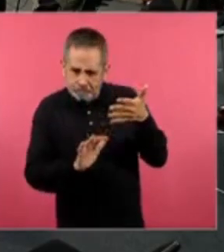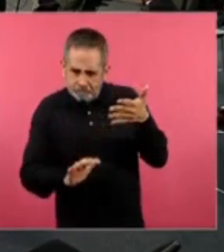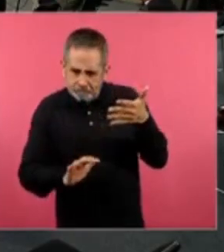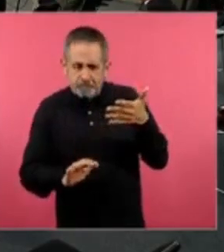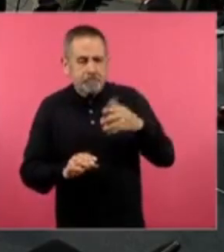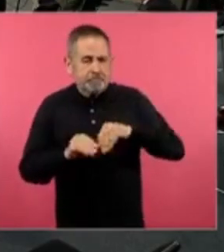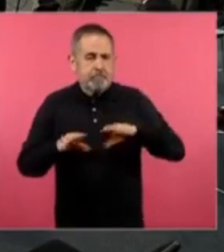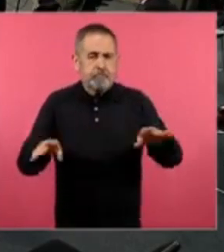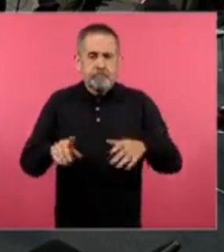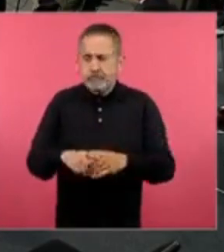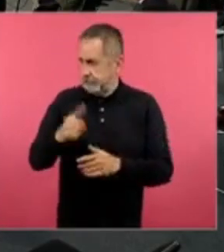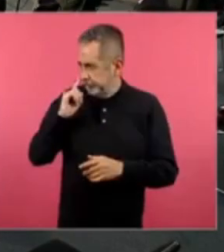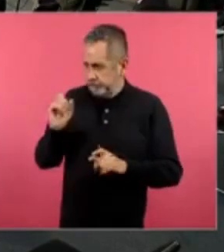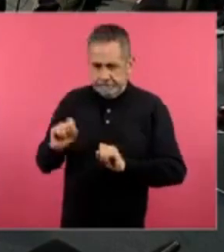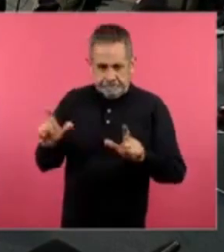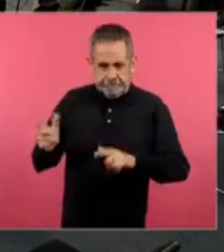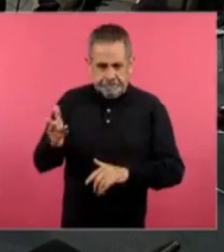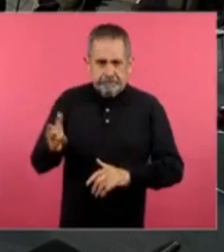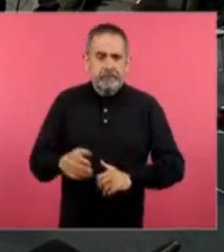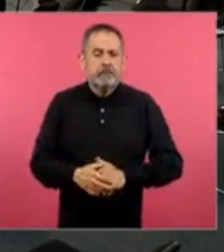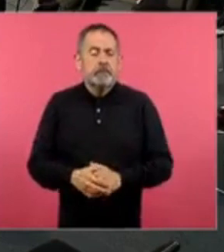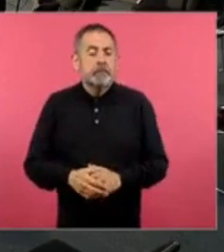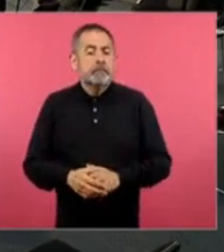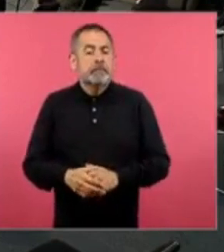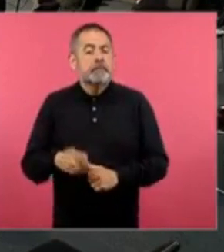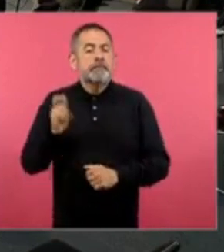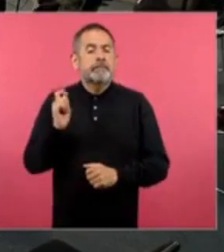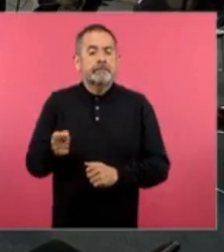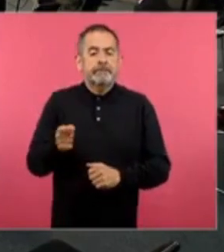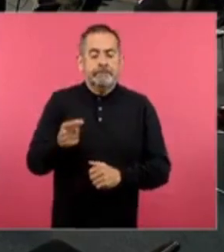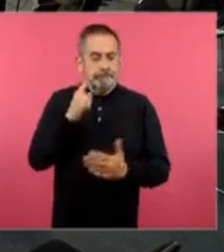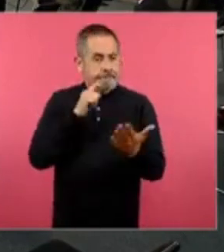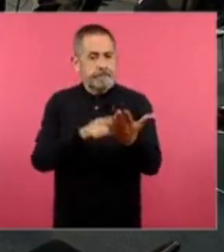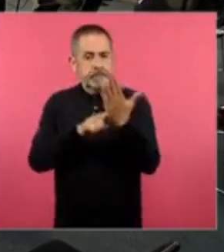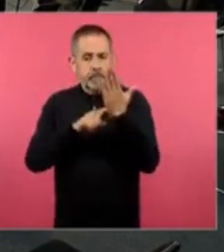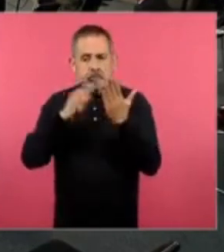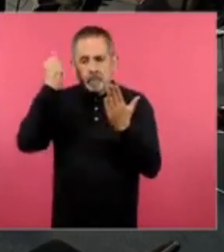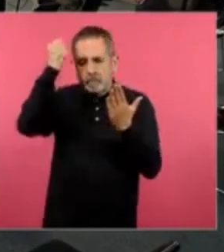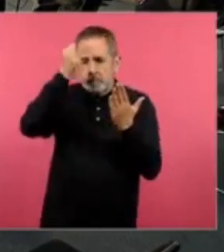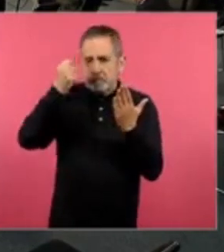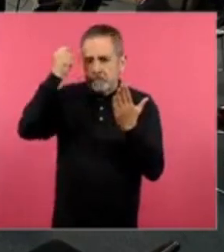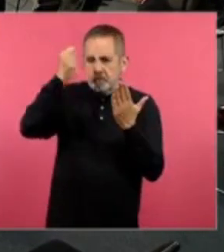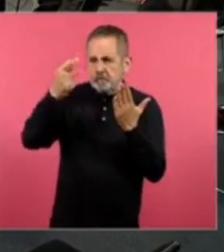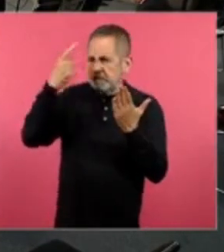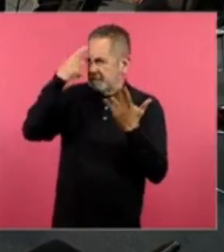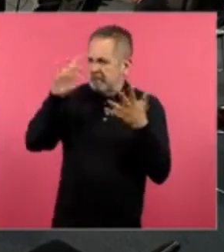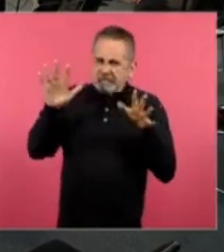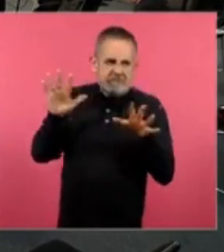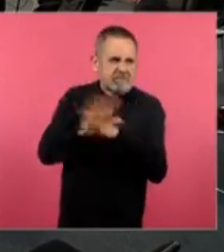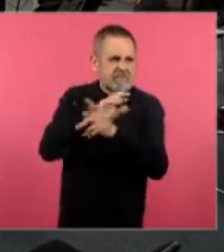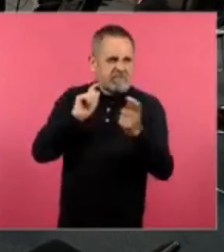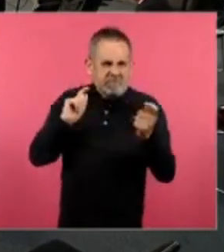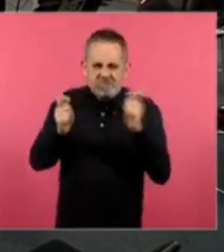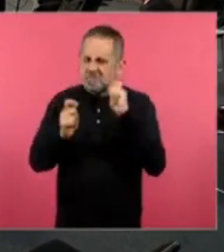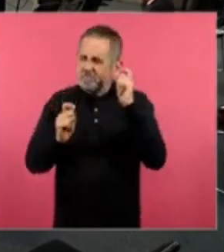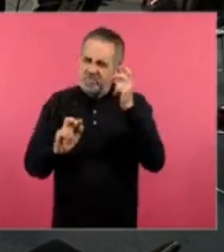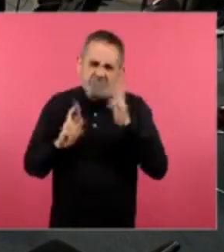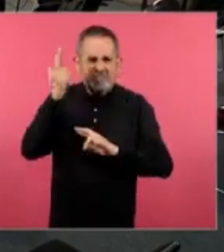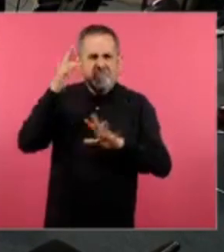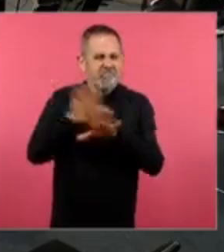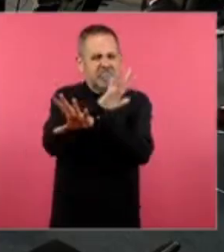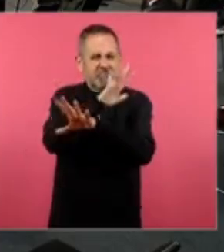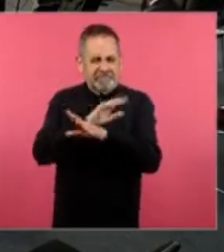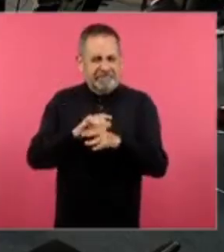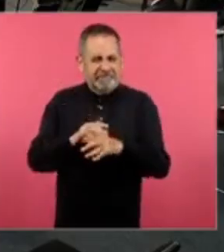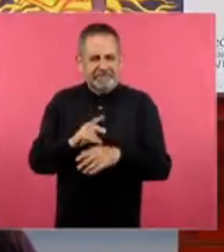la siguiente diapositiva, por favor. Yo le llamo que nos muestra teoría revolucionaria, sin afán de tomar